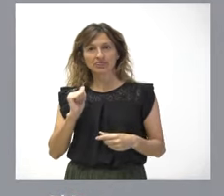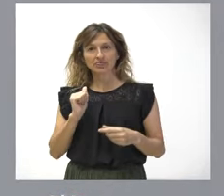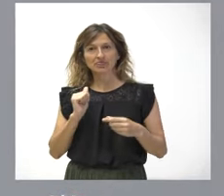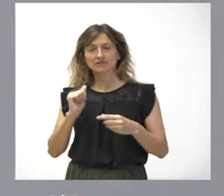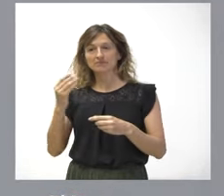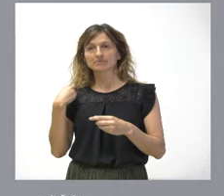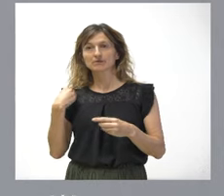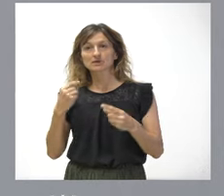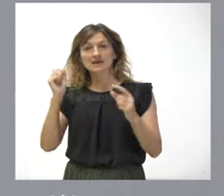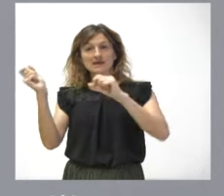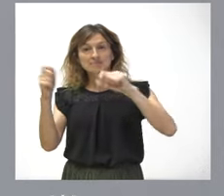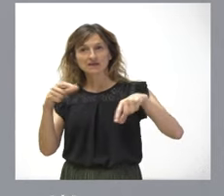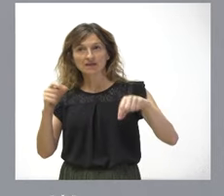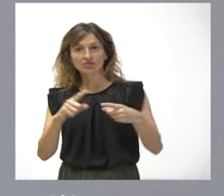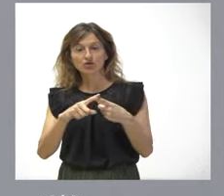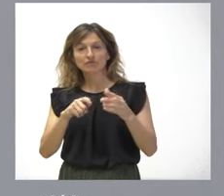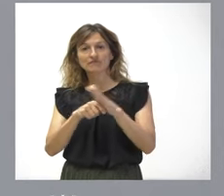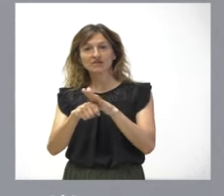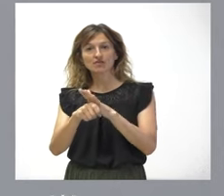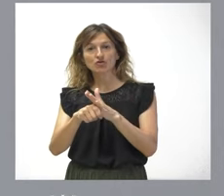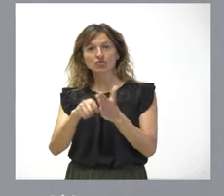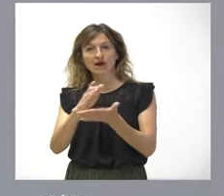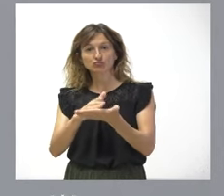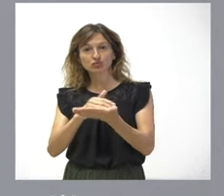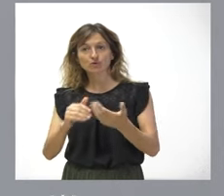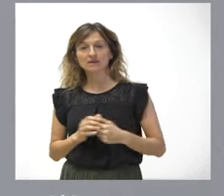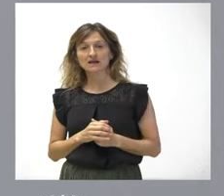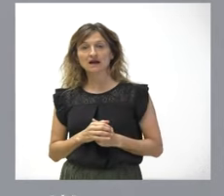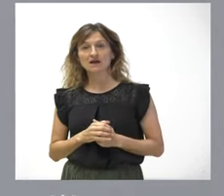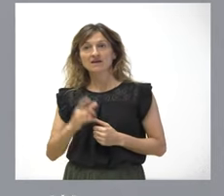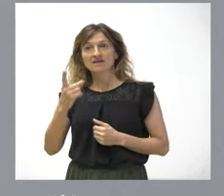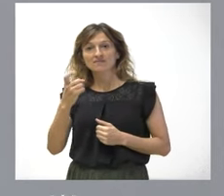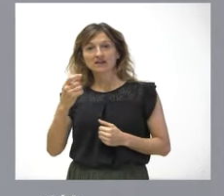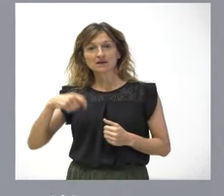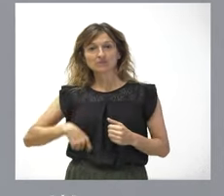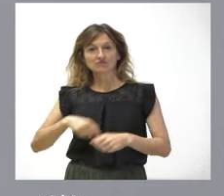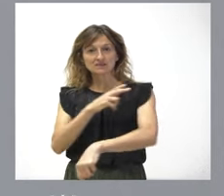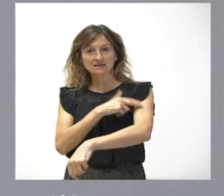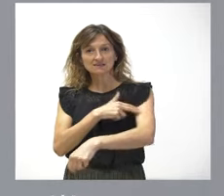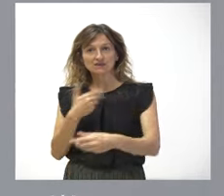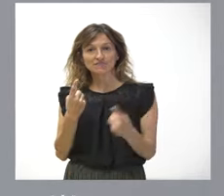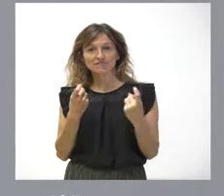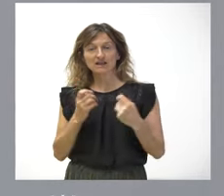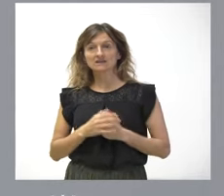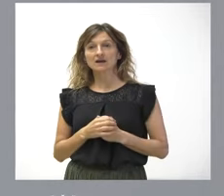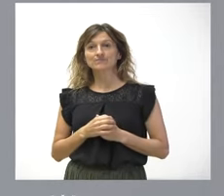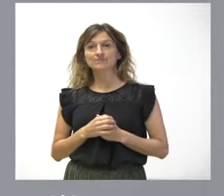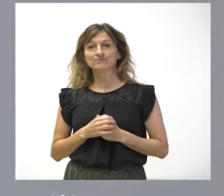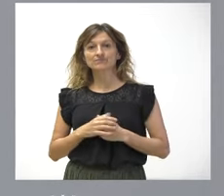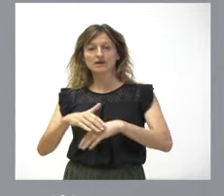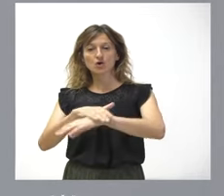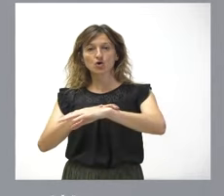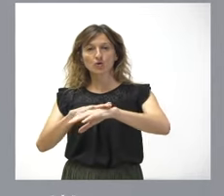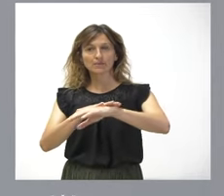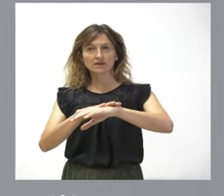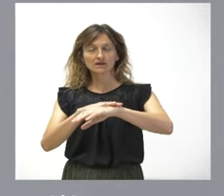tres inmigración financiación autonómica y falta de profesional sanitarios el gobierno de España yo creo